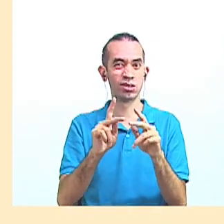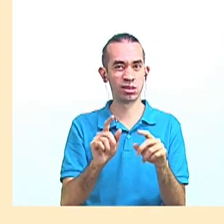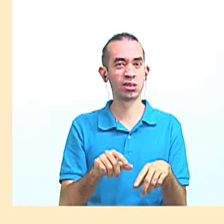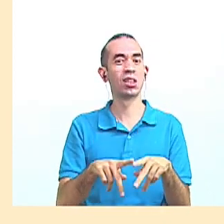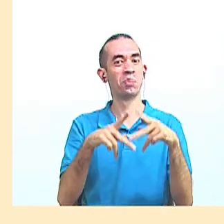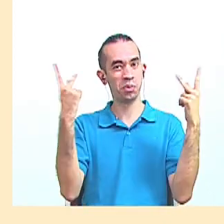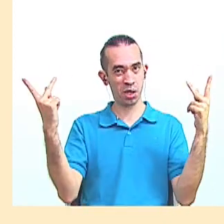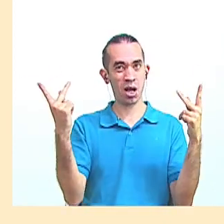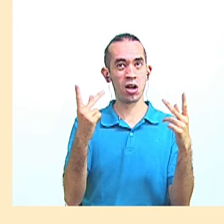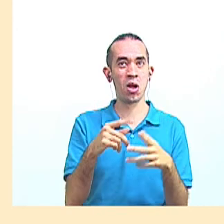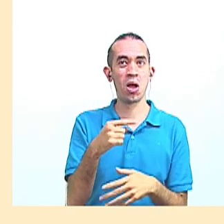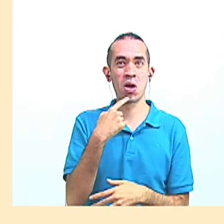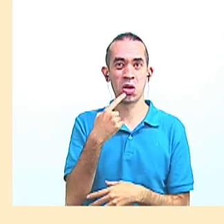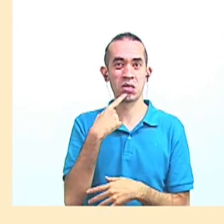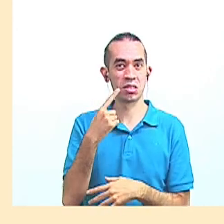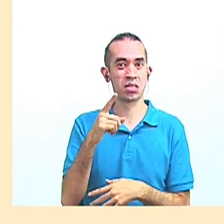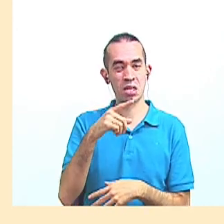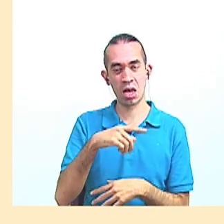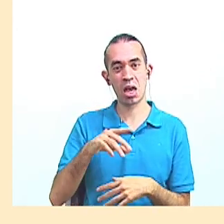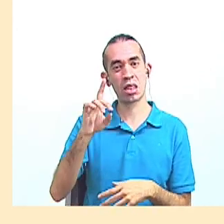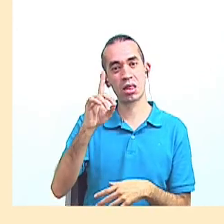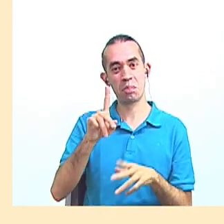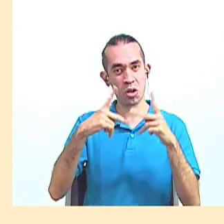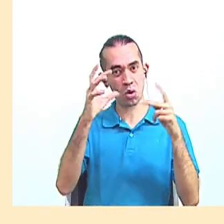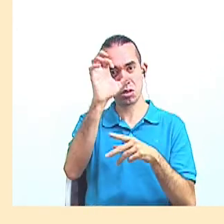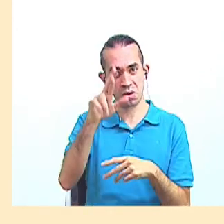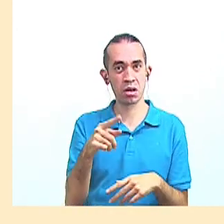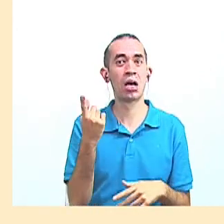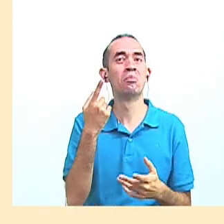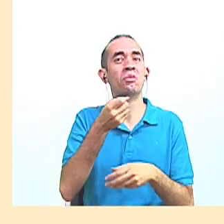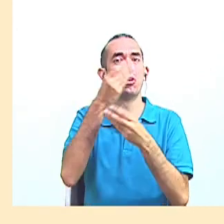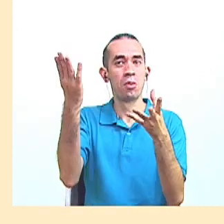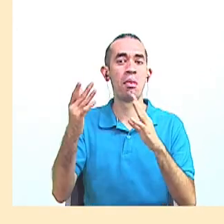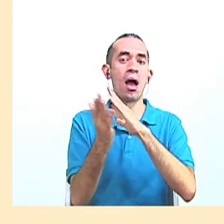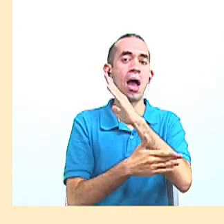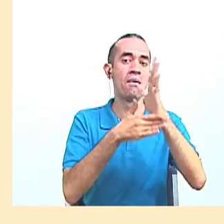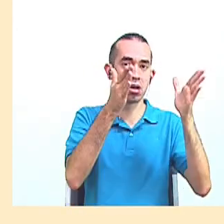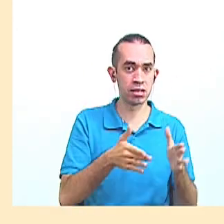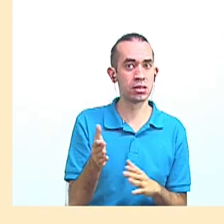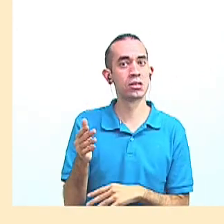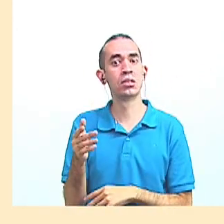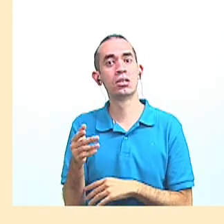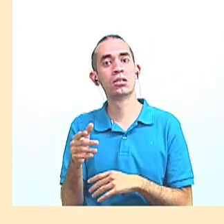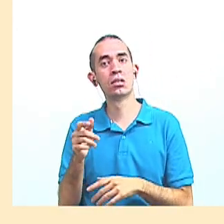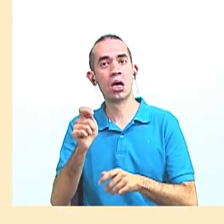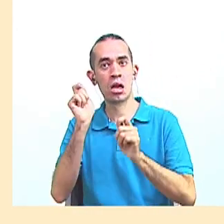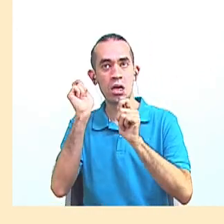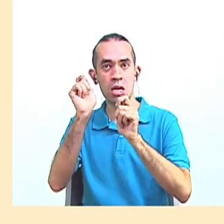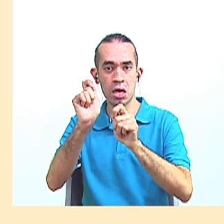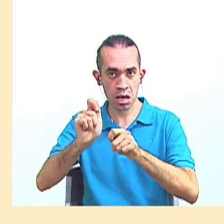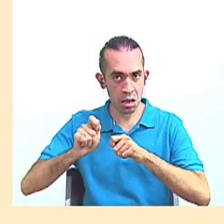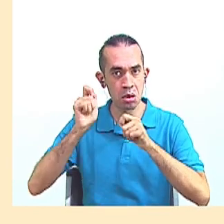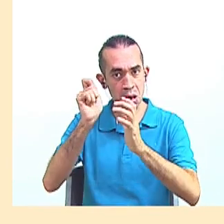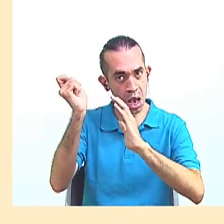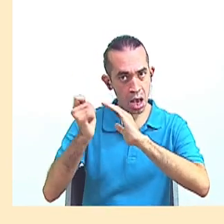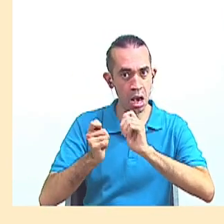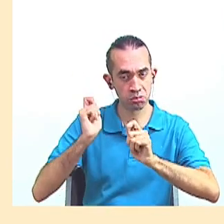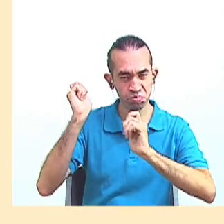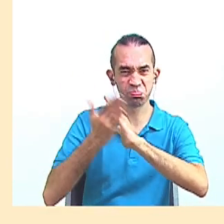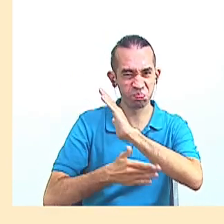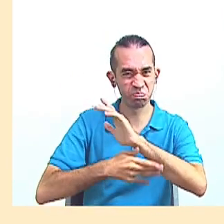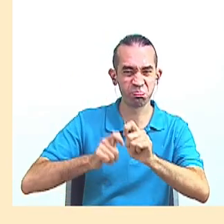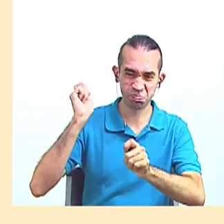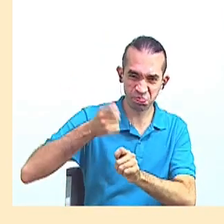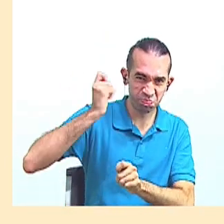en 1920. En 1923, miren qué muchachas más elegantes, más jóvenes, se funda la Liga